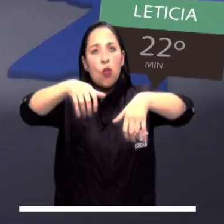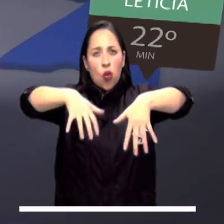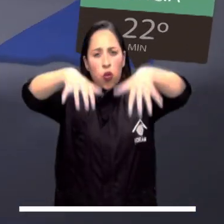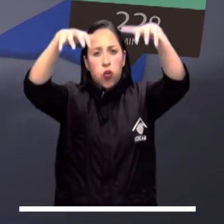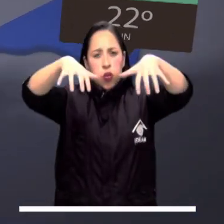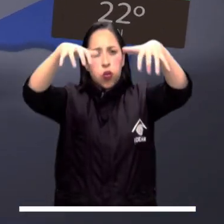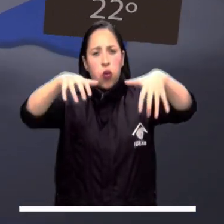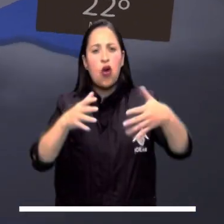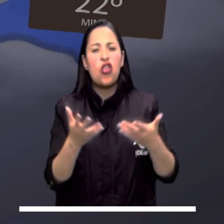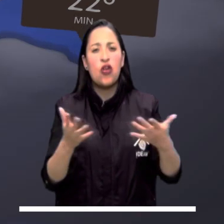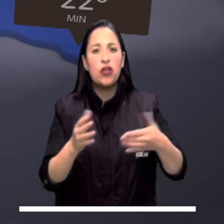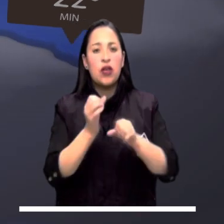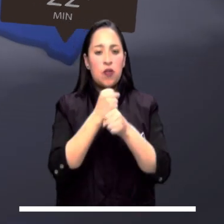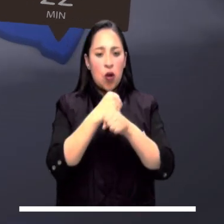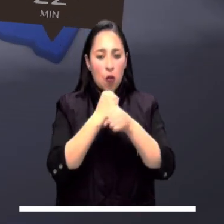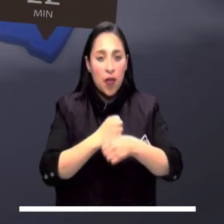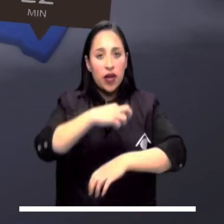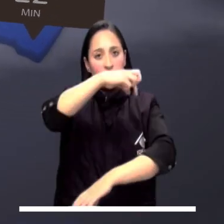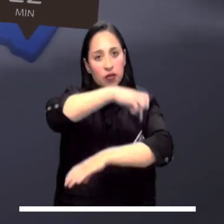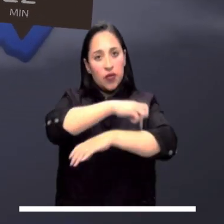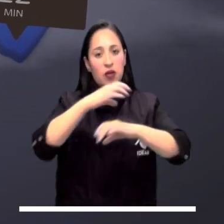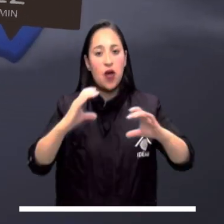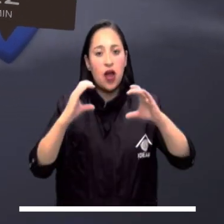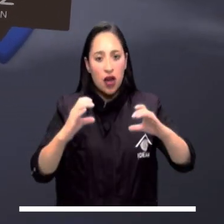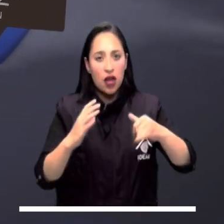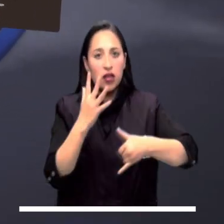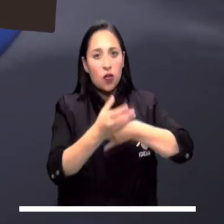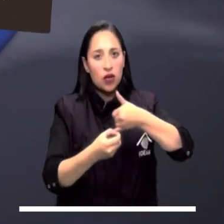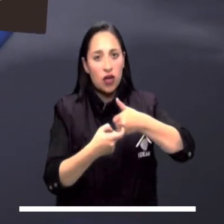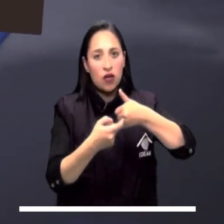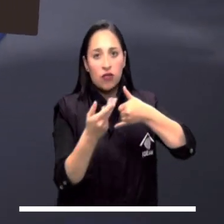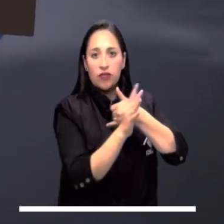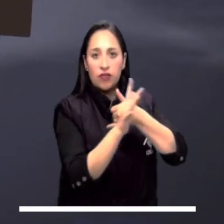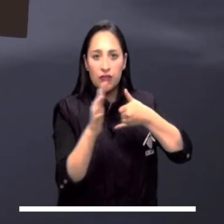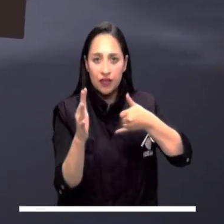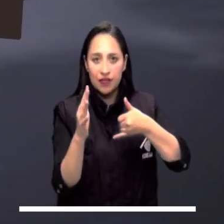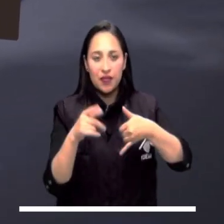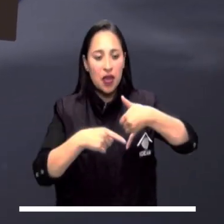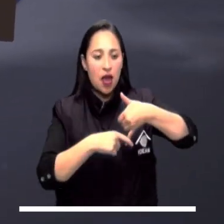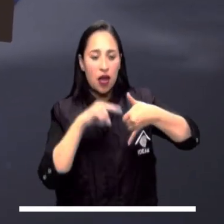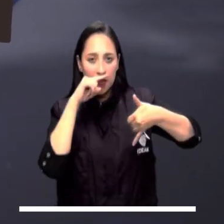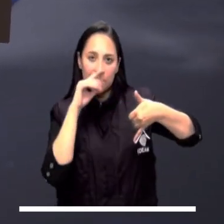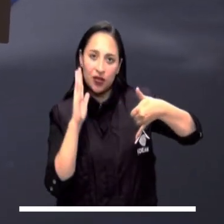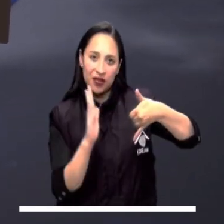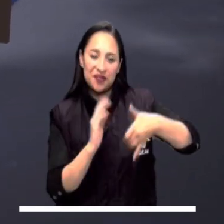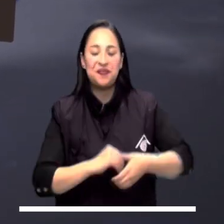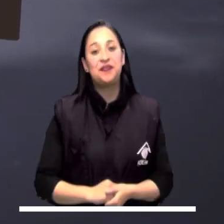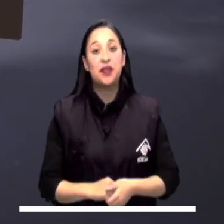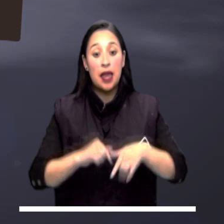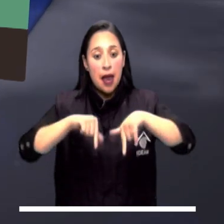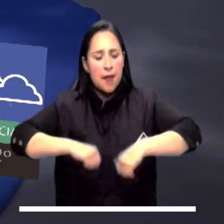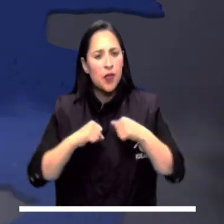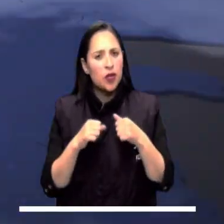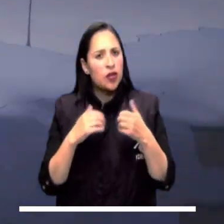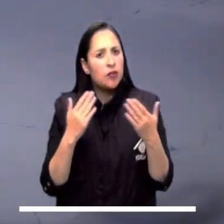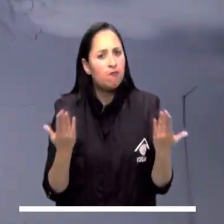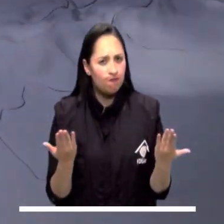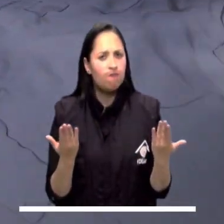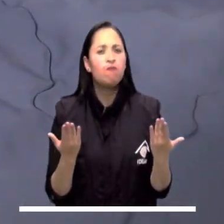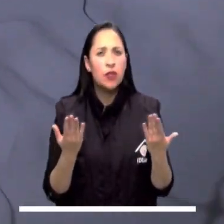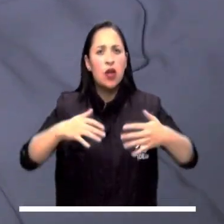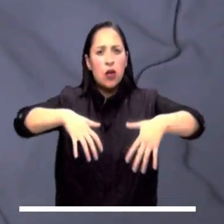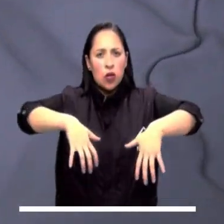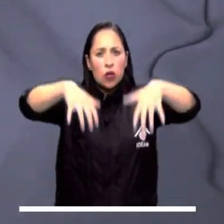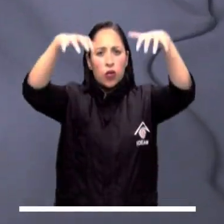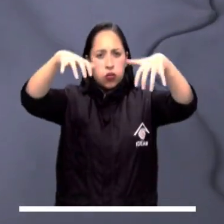y es probable que se presenten lluvias sobre el occidente de Vaupés, Putumayo, Caquetá, Guainía, Guaviare y Amazonas. La